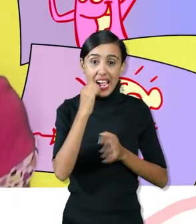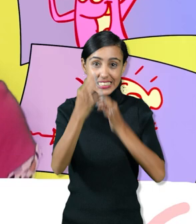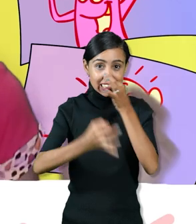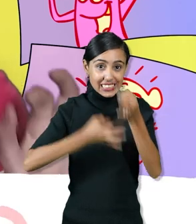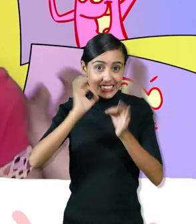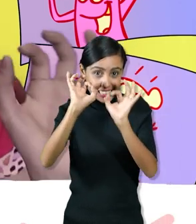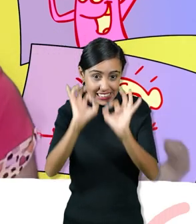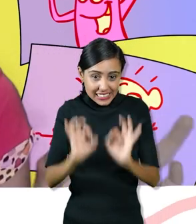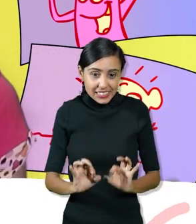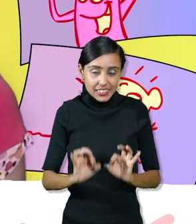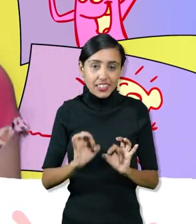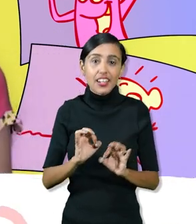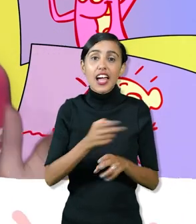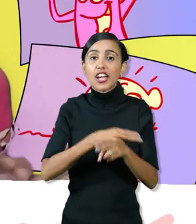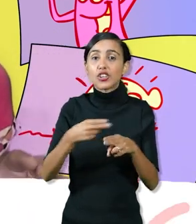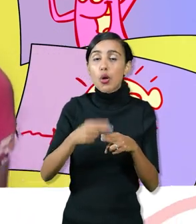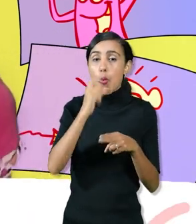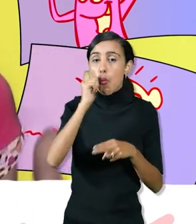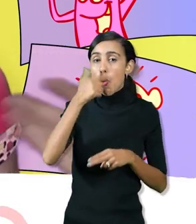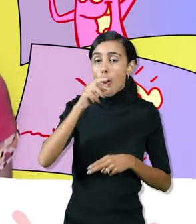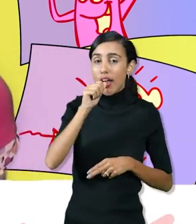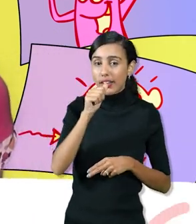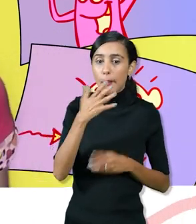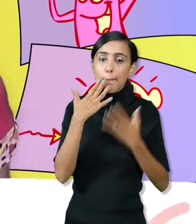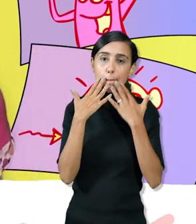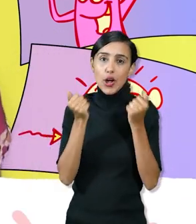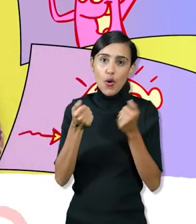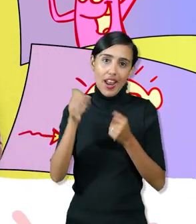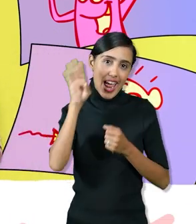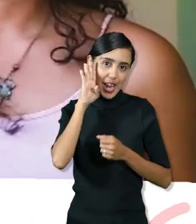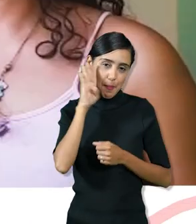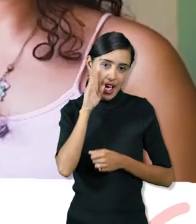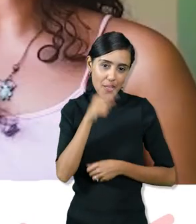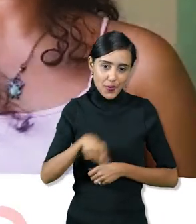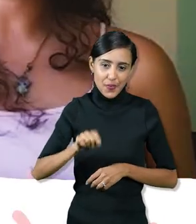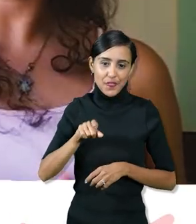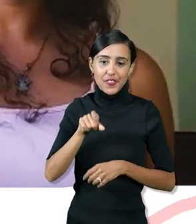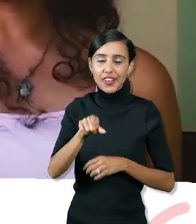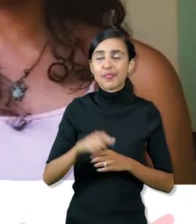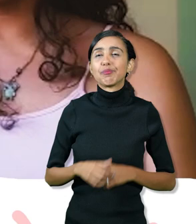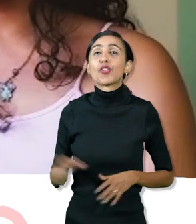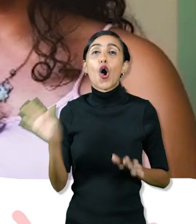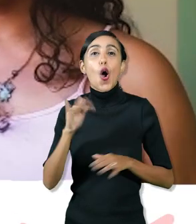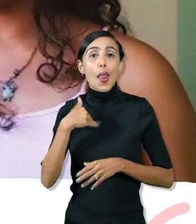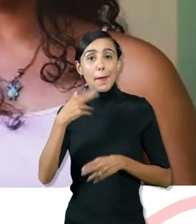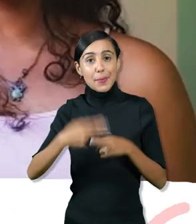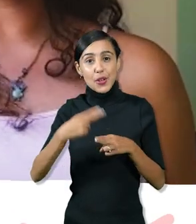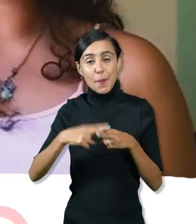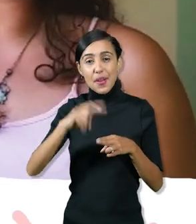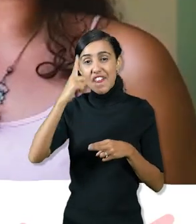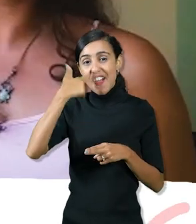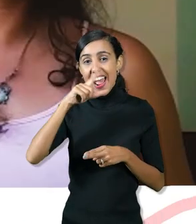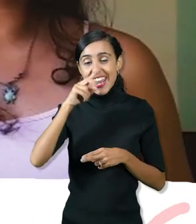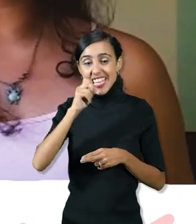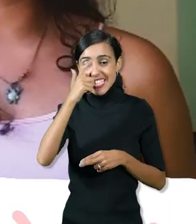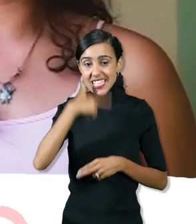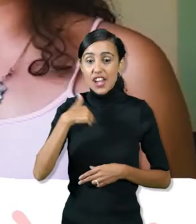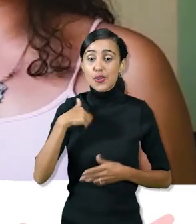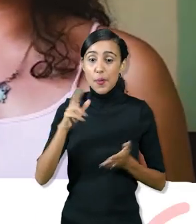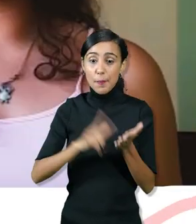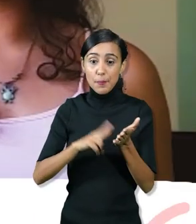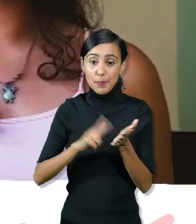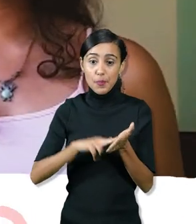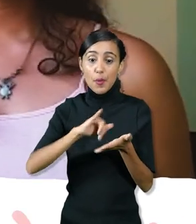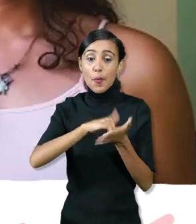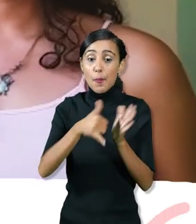más detallado esté el storyboard, mejor quedará el animado al final. Hola, mi nombre es Vanessa Jessen Díaz y pertenezco al